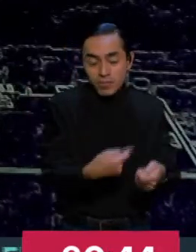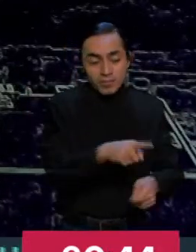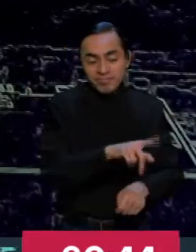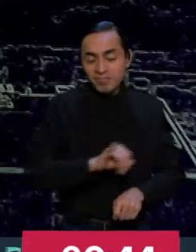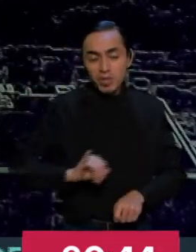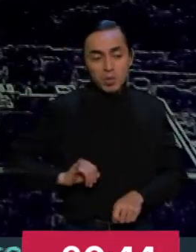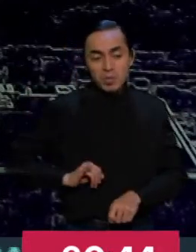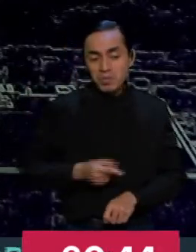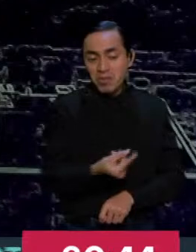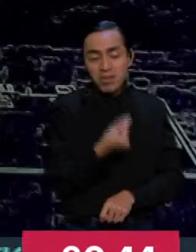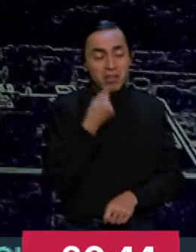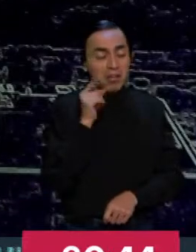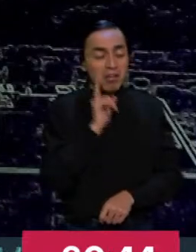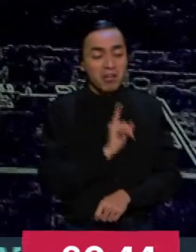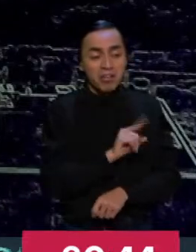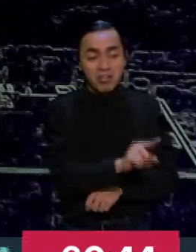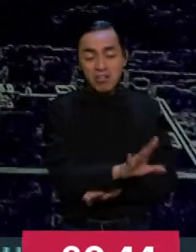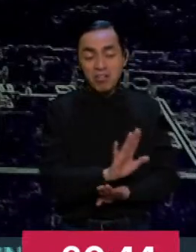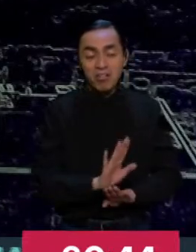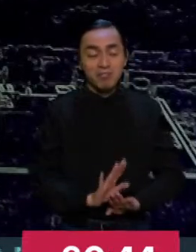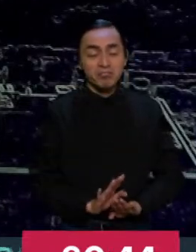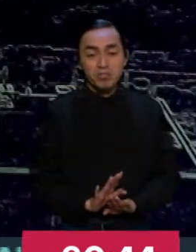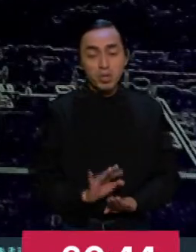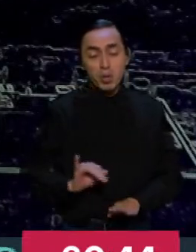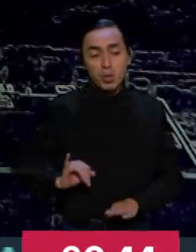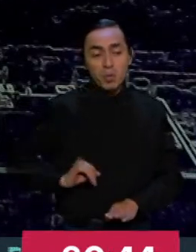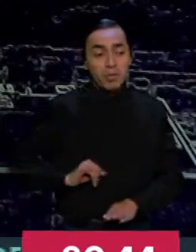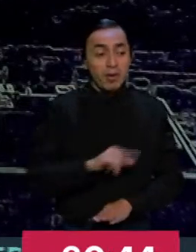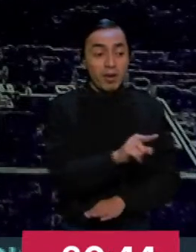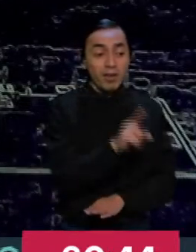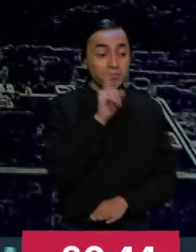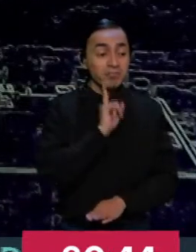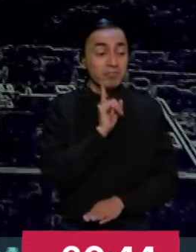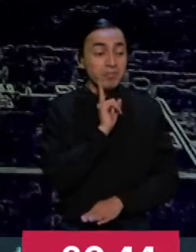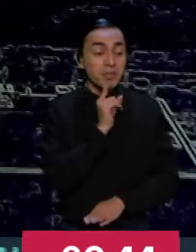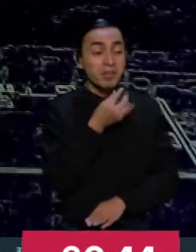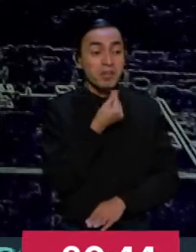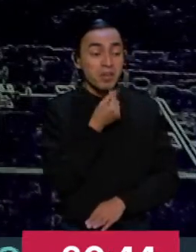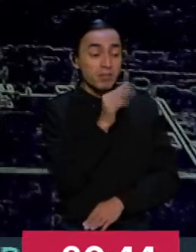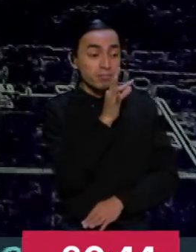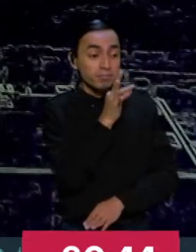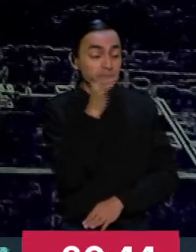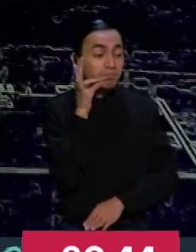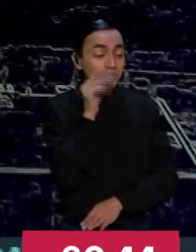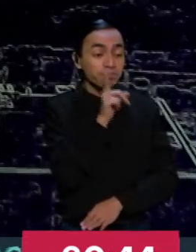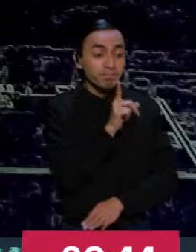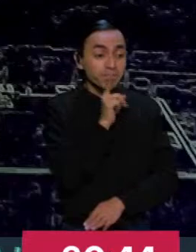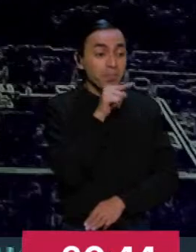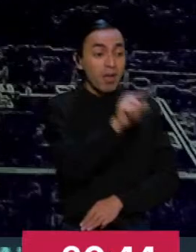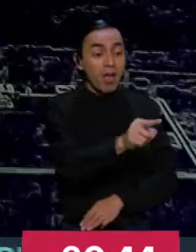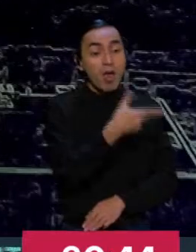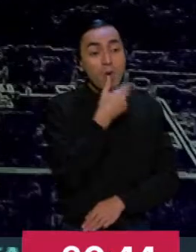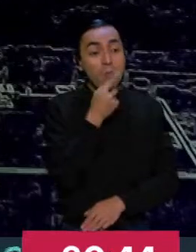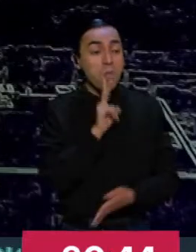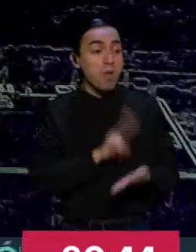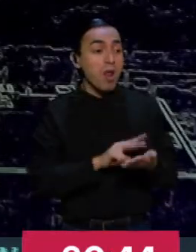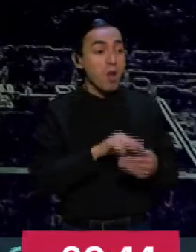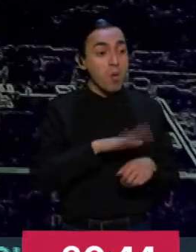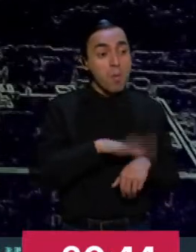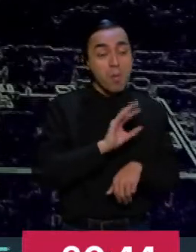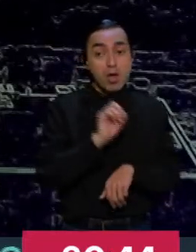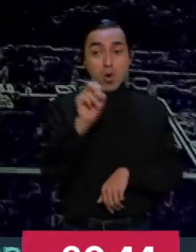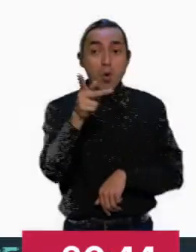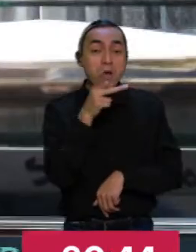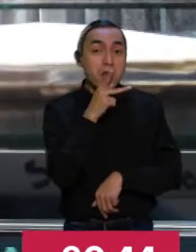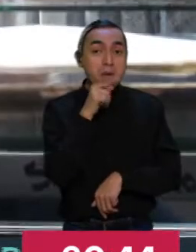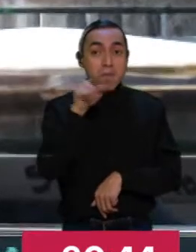que diga la niña, bueno, y sigue siendo niña, entonces como es niña se calla porque vale más el hombre y lo que diga el niño en la casa o el papá, pues es lo que se